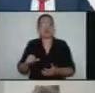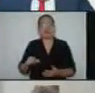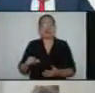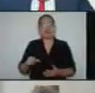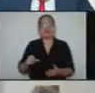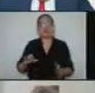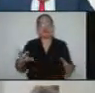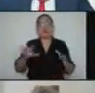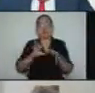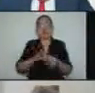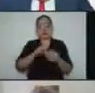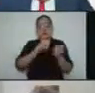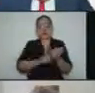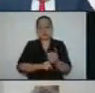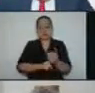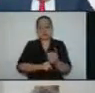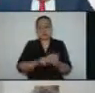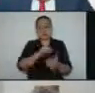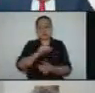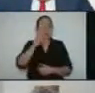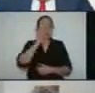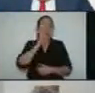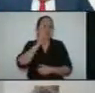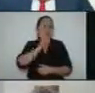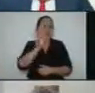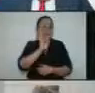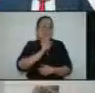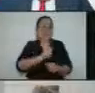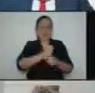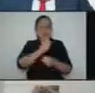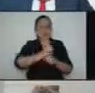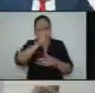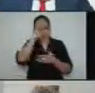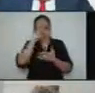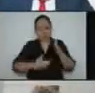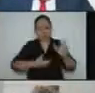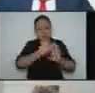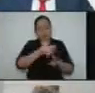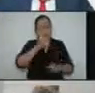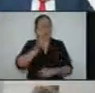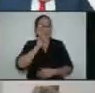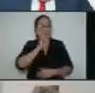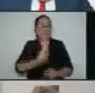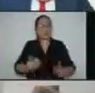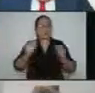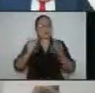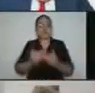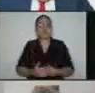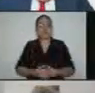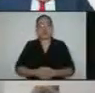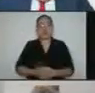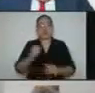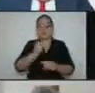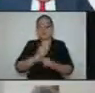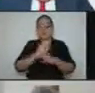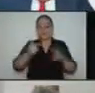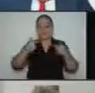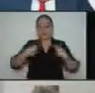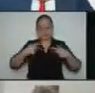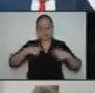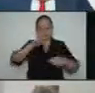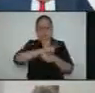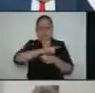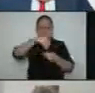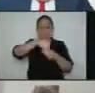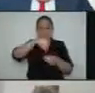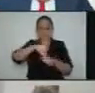violencia política por razón de género. No es procedente la reserva de datos personales porque se trata de